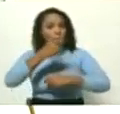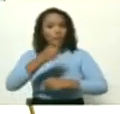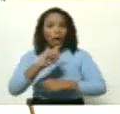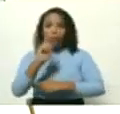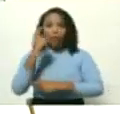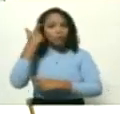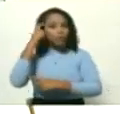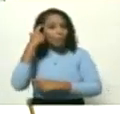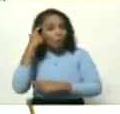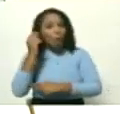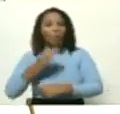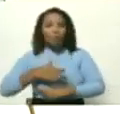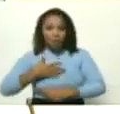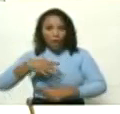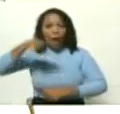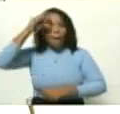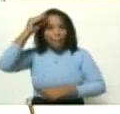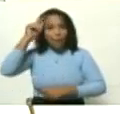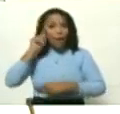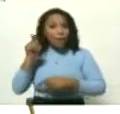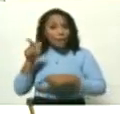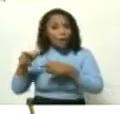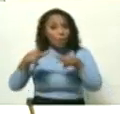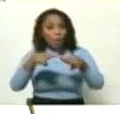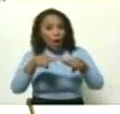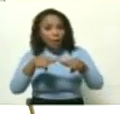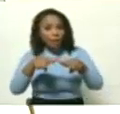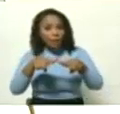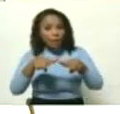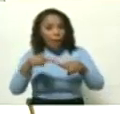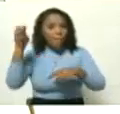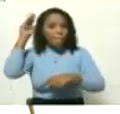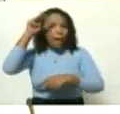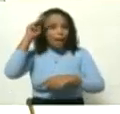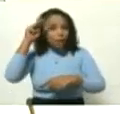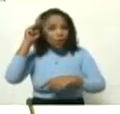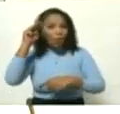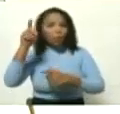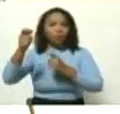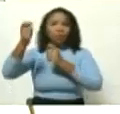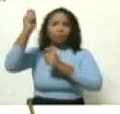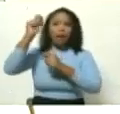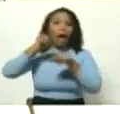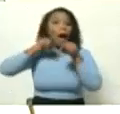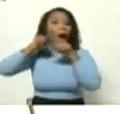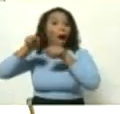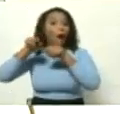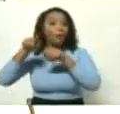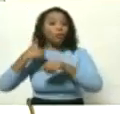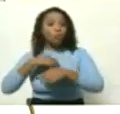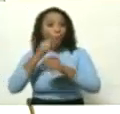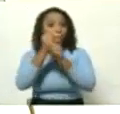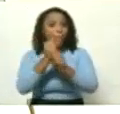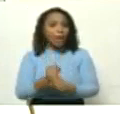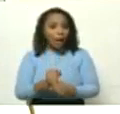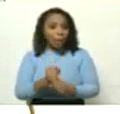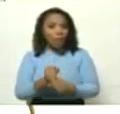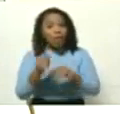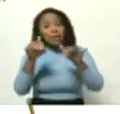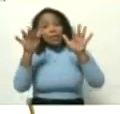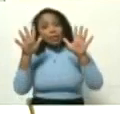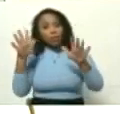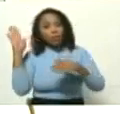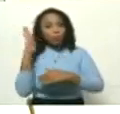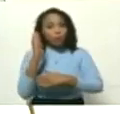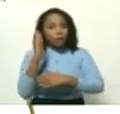sepa pueda también aprender en ese lugar. Tendremos entonces maestros papagayos. Y bueno, ahí nosotros esperamos más o menos, según lo que hemos